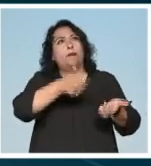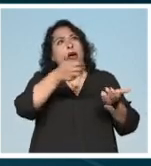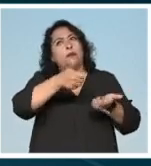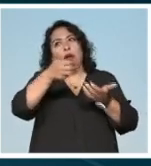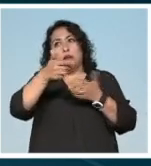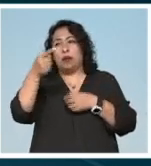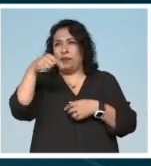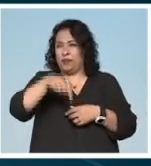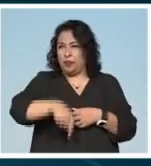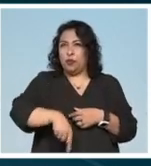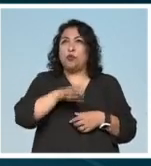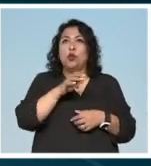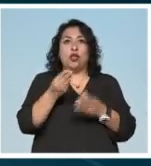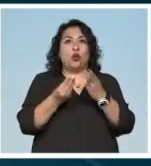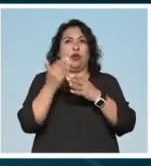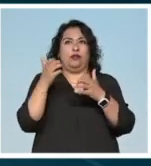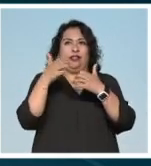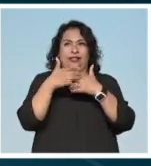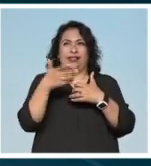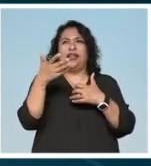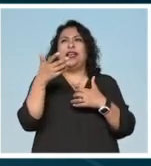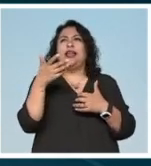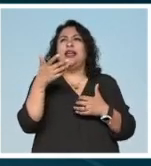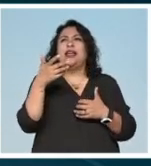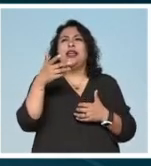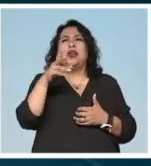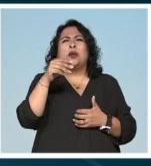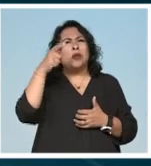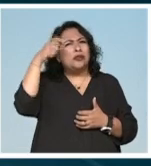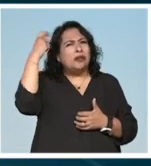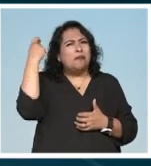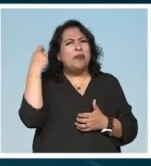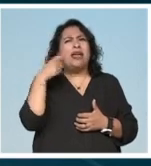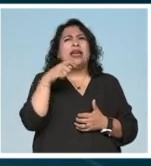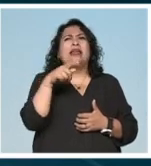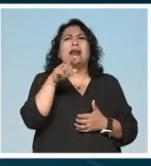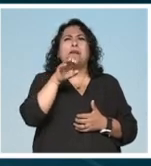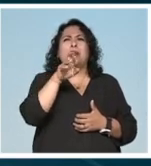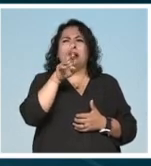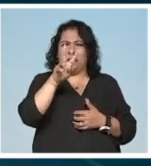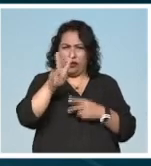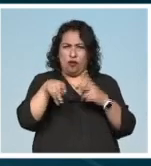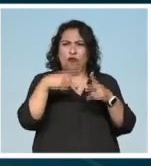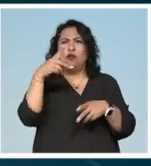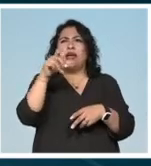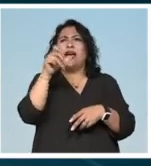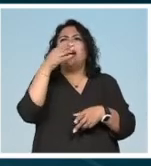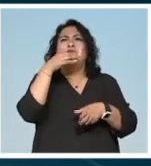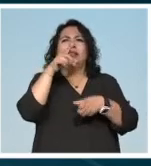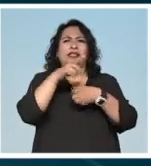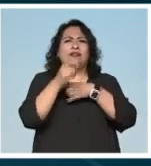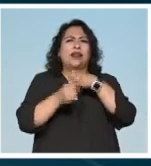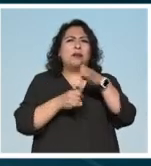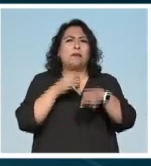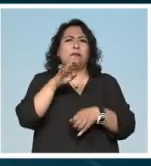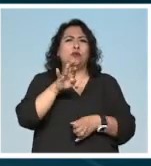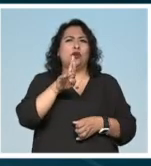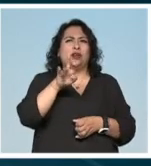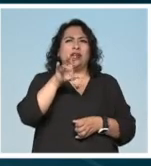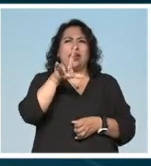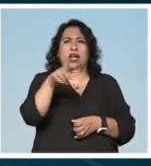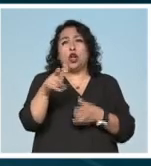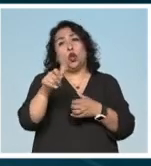aquí y pude estrenar Los Cuervos No Se Peinan de Maribel Carrasco, que la pude llevar de gira a un festival internacional en Montreal,